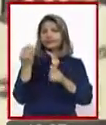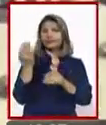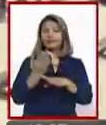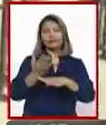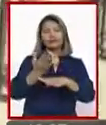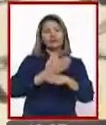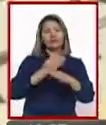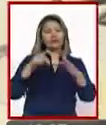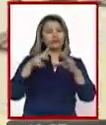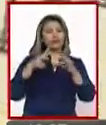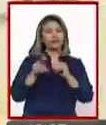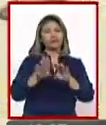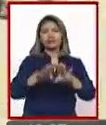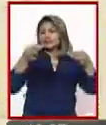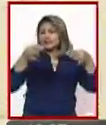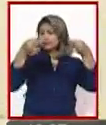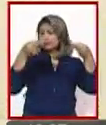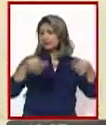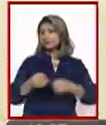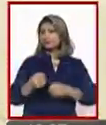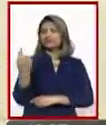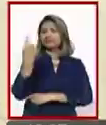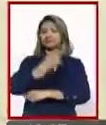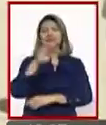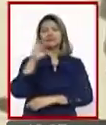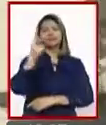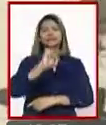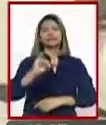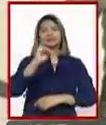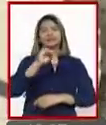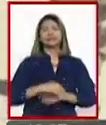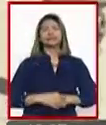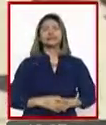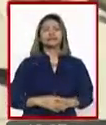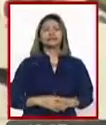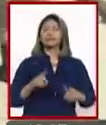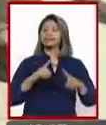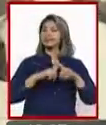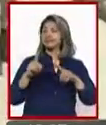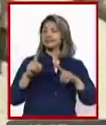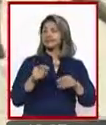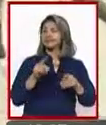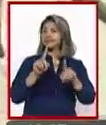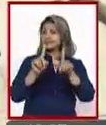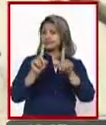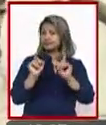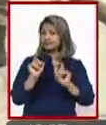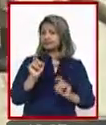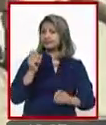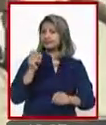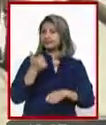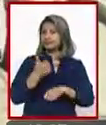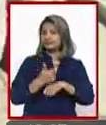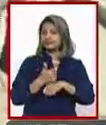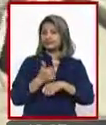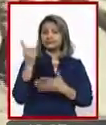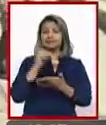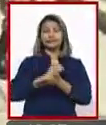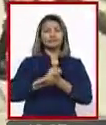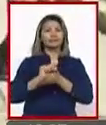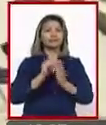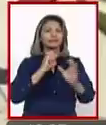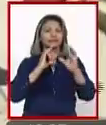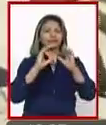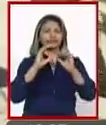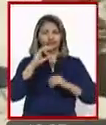ser la inauguración oficial el día miércoles en este lugar. Pero vamos a consultar, se encuentra aquí justamente el secretario de comunicación,